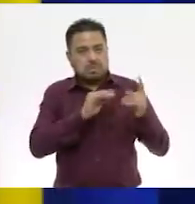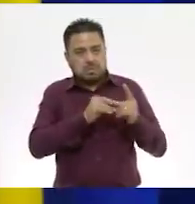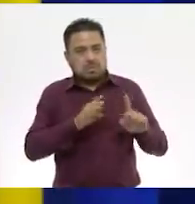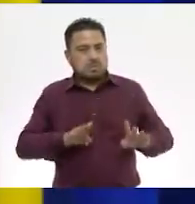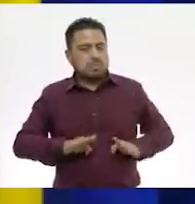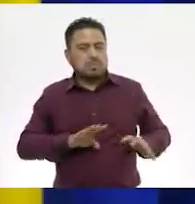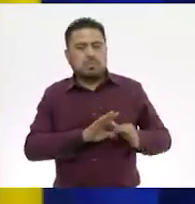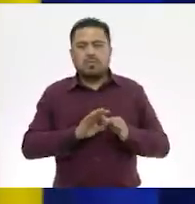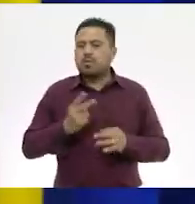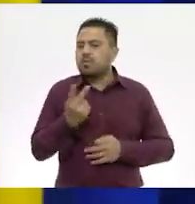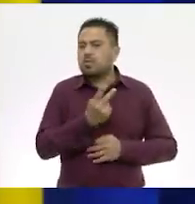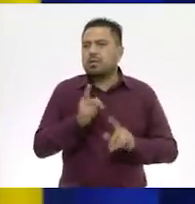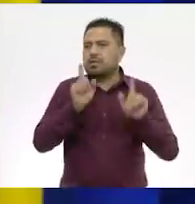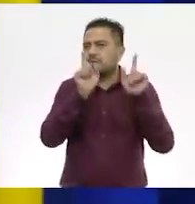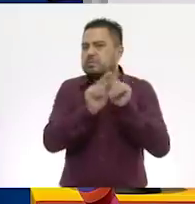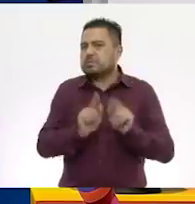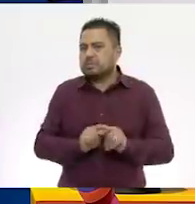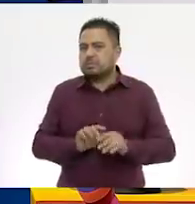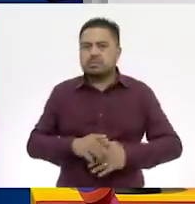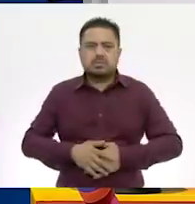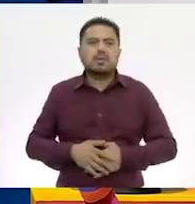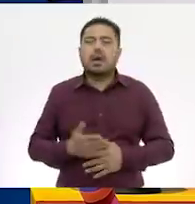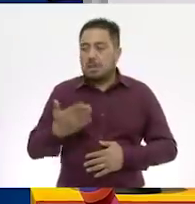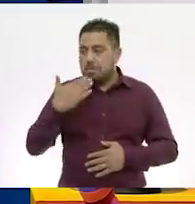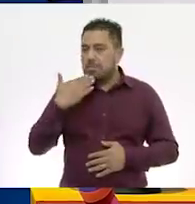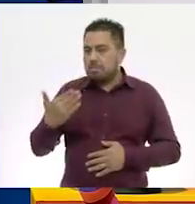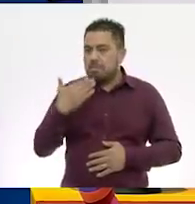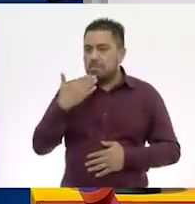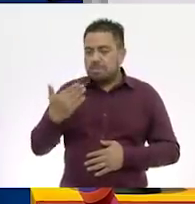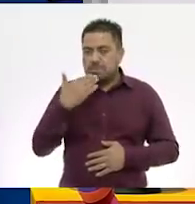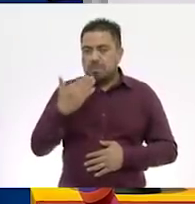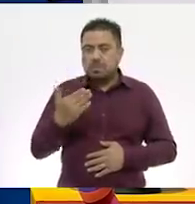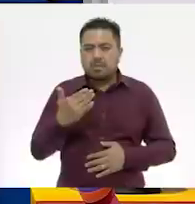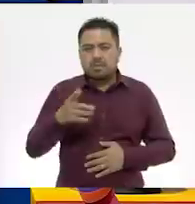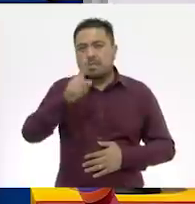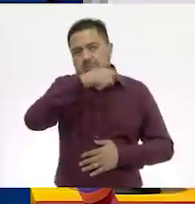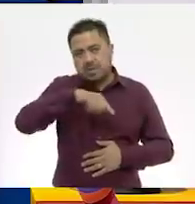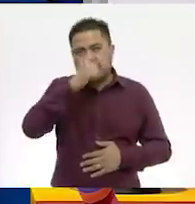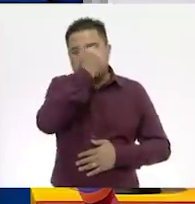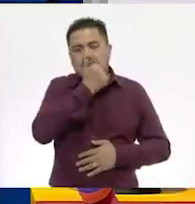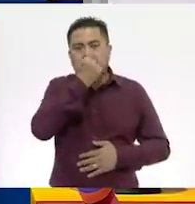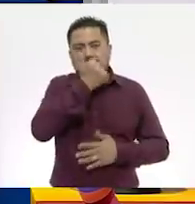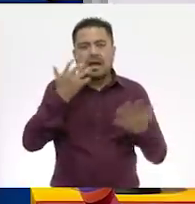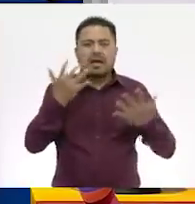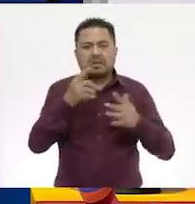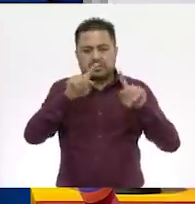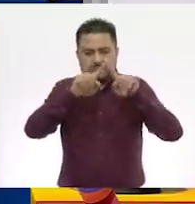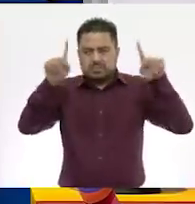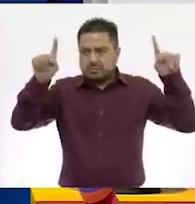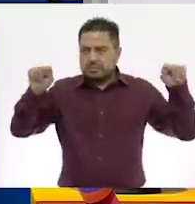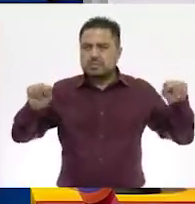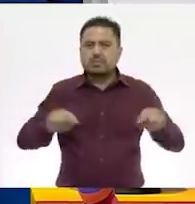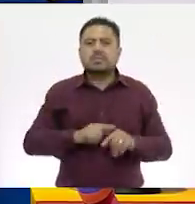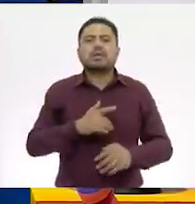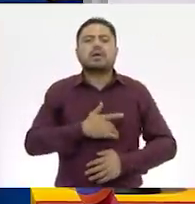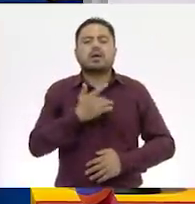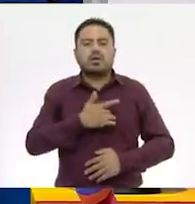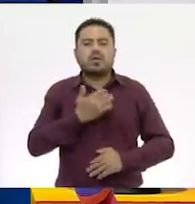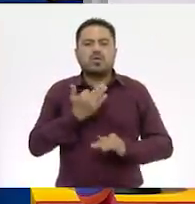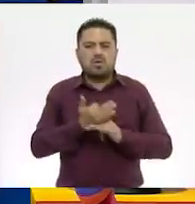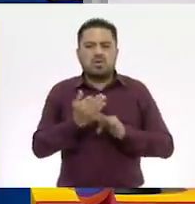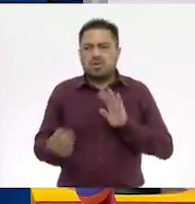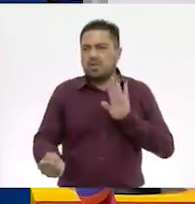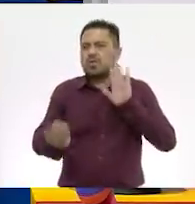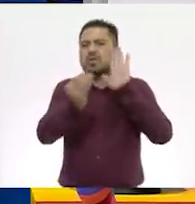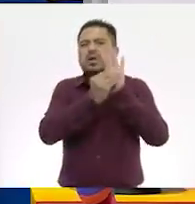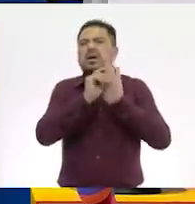semejanza, que las dos son breves. Muy bien, vamos a ir y alumnos en casa, vamos haciendo un cuadro, ¿qué les parece? Un cuadro por una parte